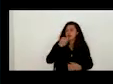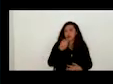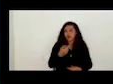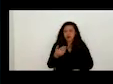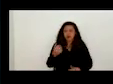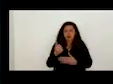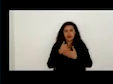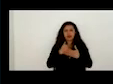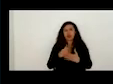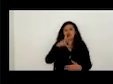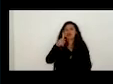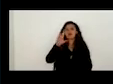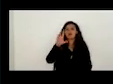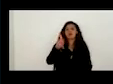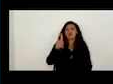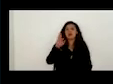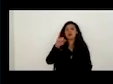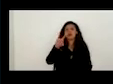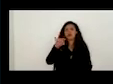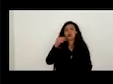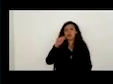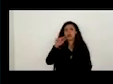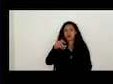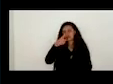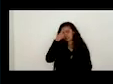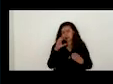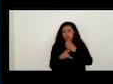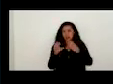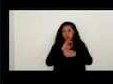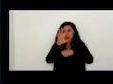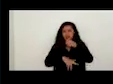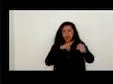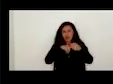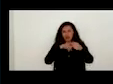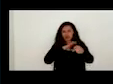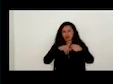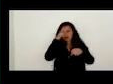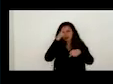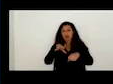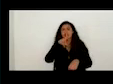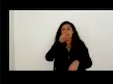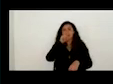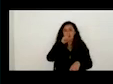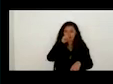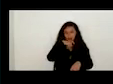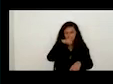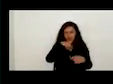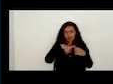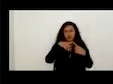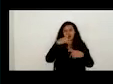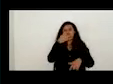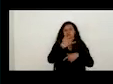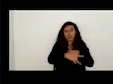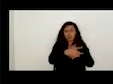vamos a encontrar en los productos de origen animal, específicamente hablando en las aves, los quesos, el huevo, los pescados